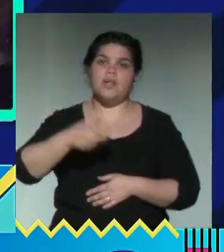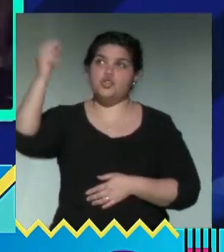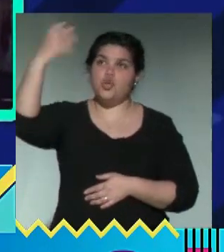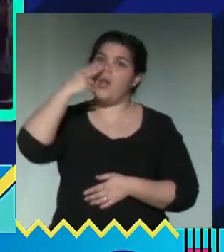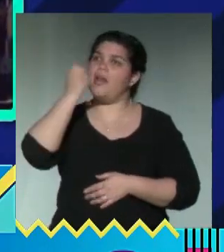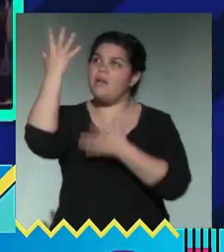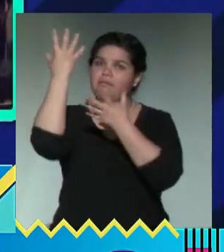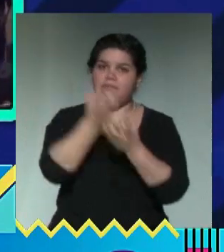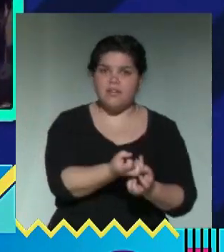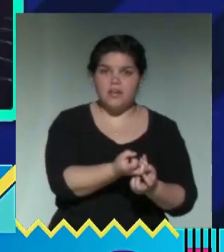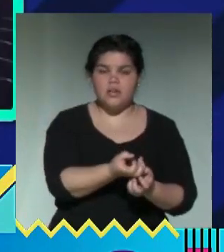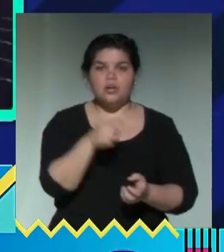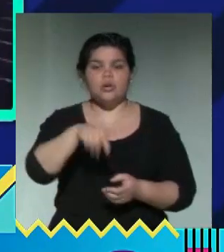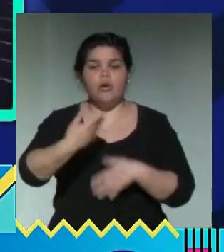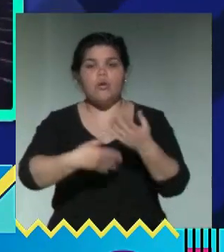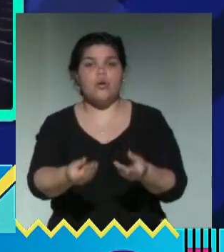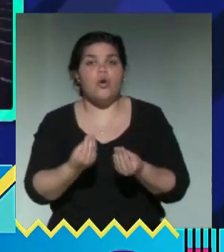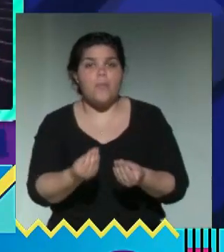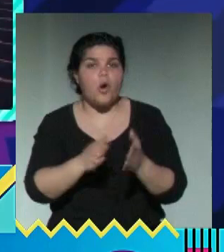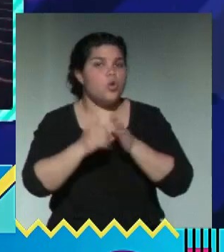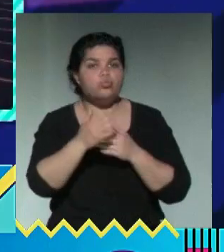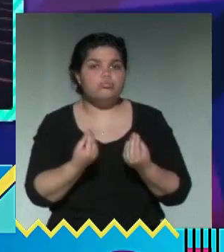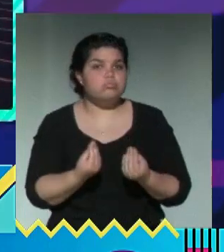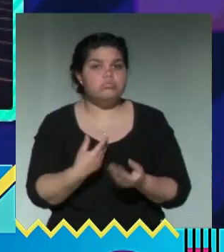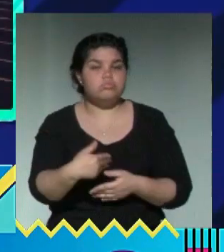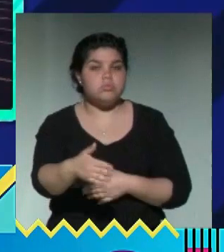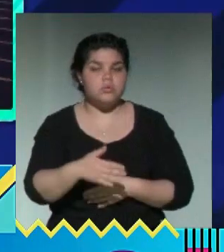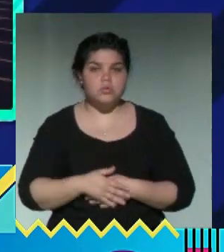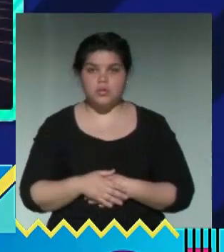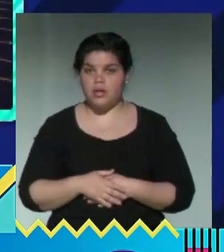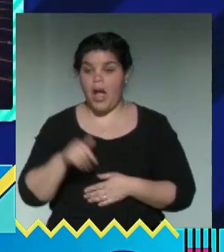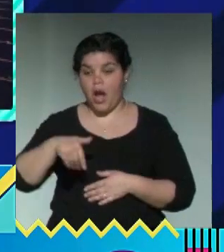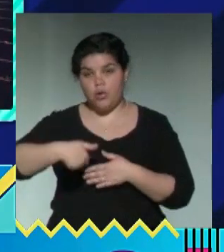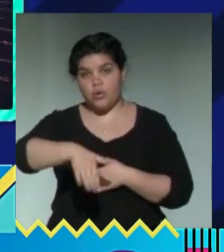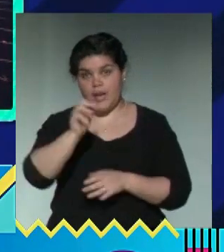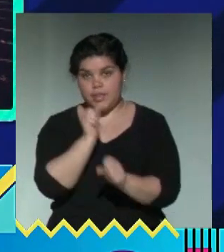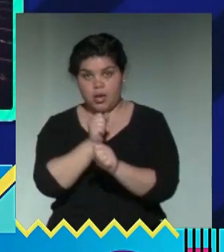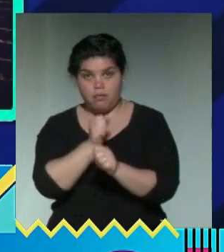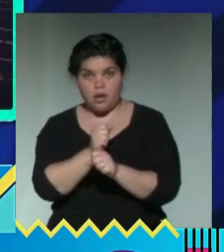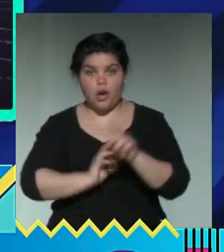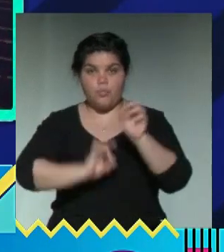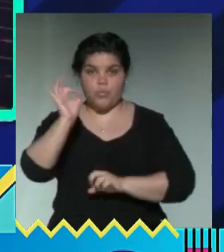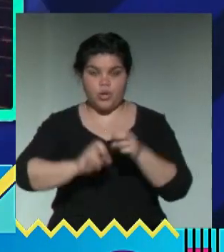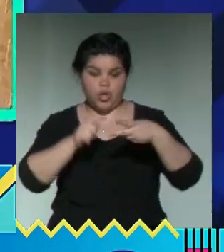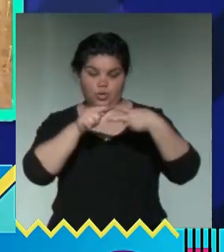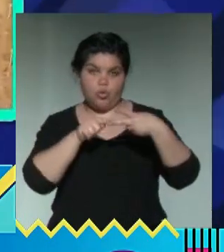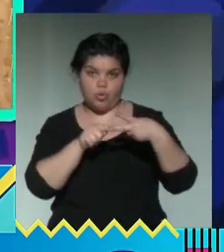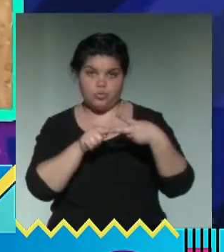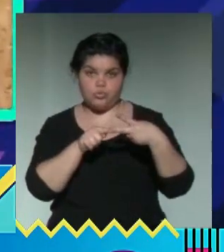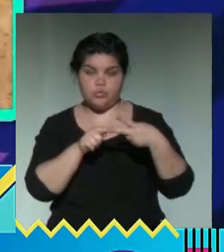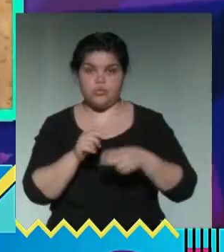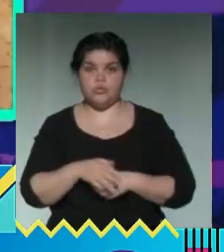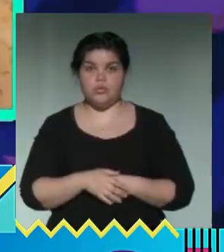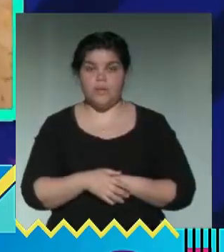poco a la gente en qué etapa se encuentran. Bueno, estamos trabajando, hay 2 proyectos que están, en realidad, a ver,